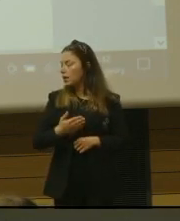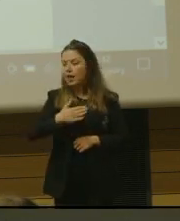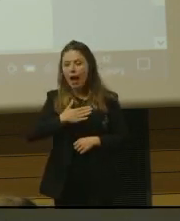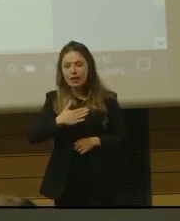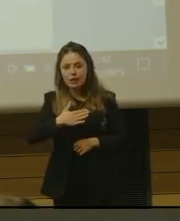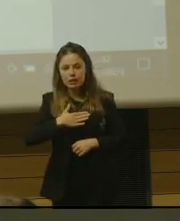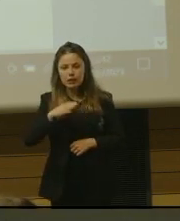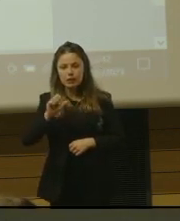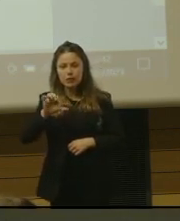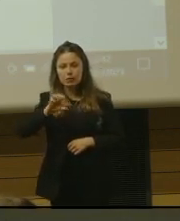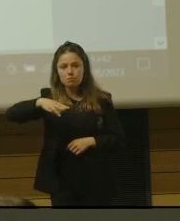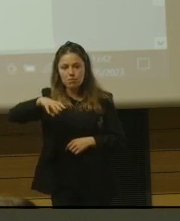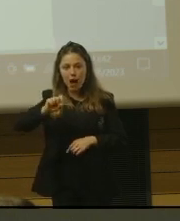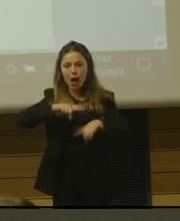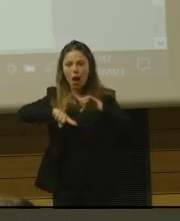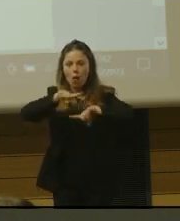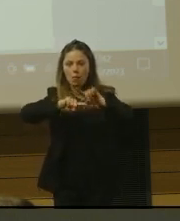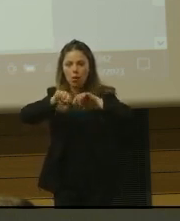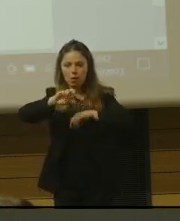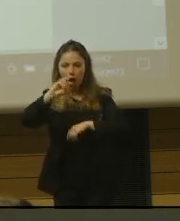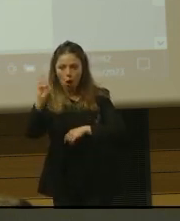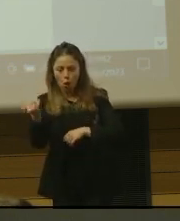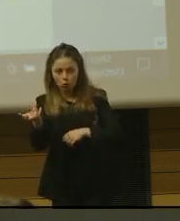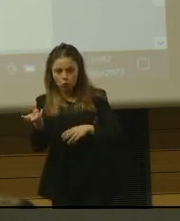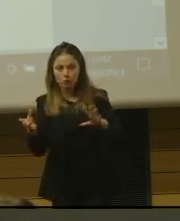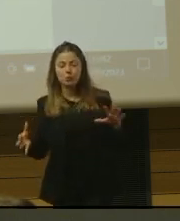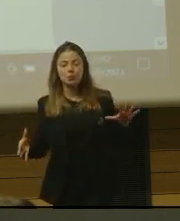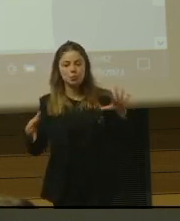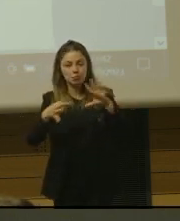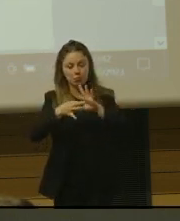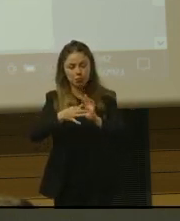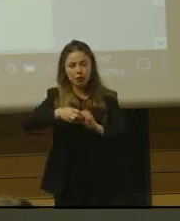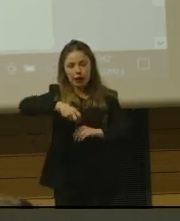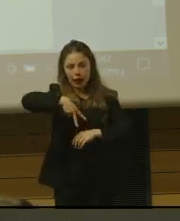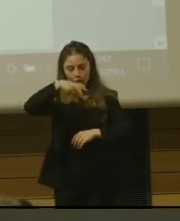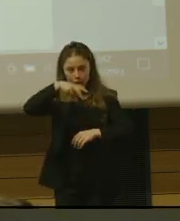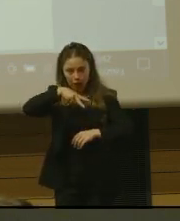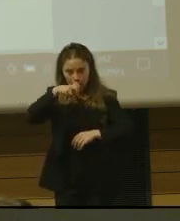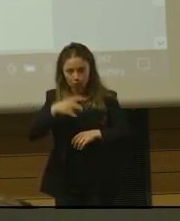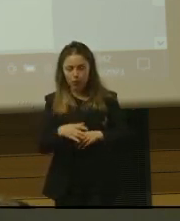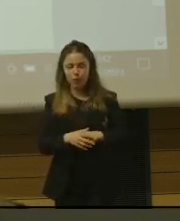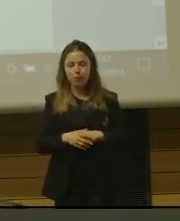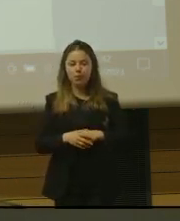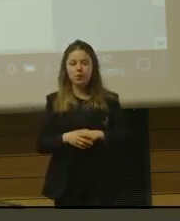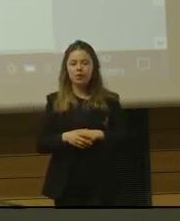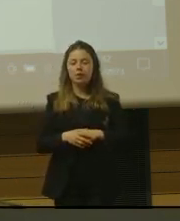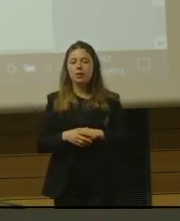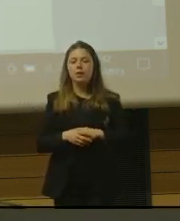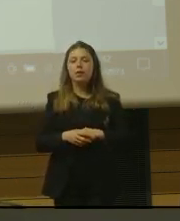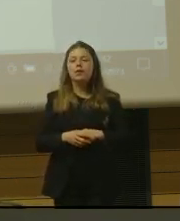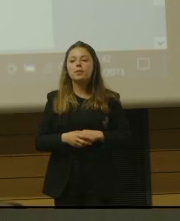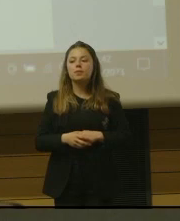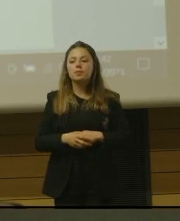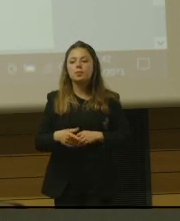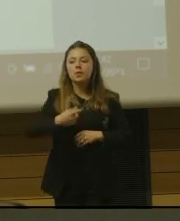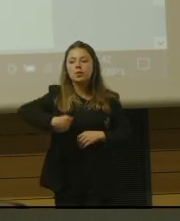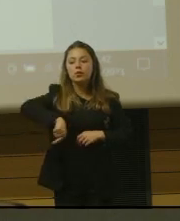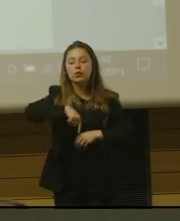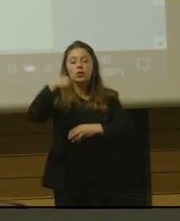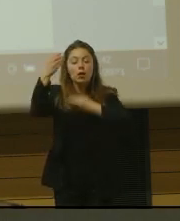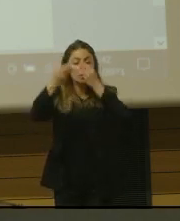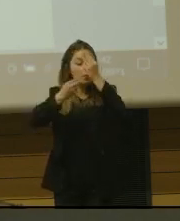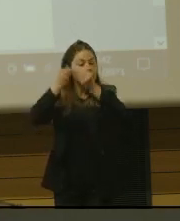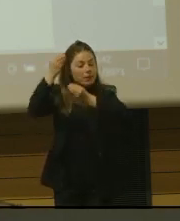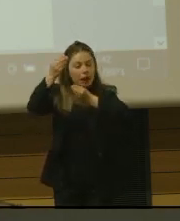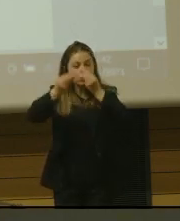asma y todos estos problemas, ¿no? Que tienen que ver con la respiración. Bueno, y pensando en todo esto,